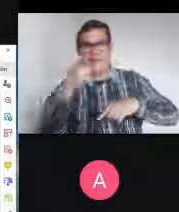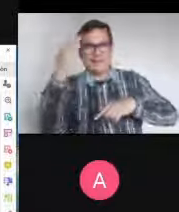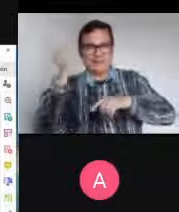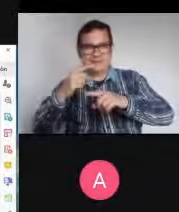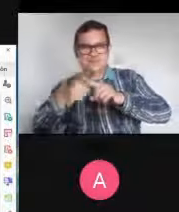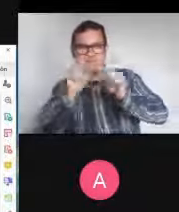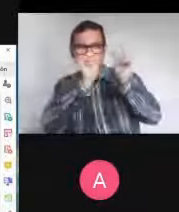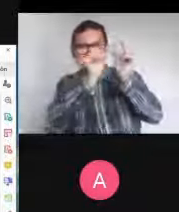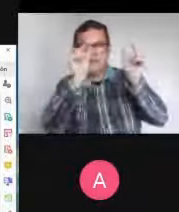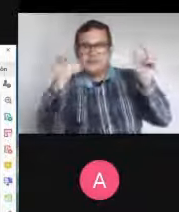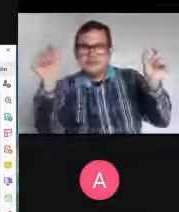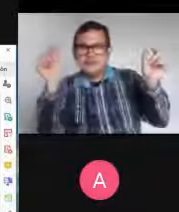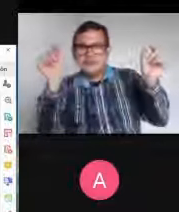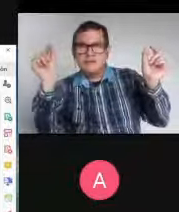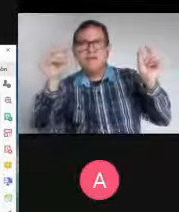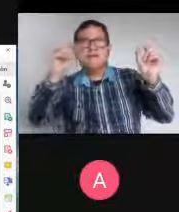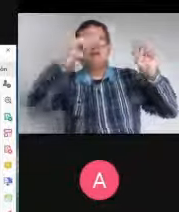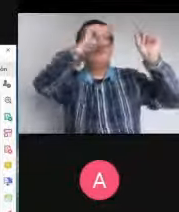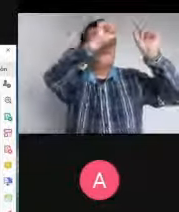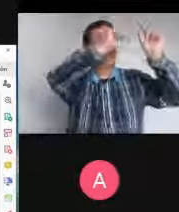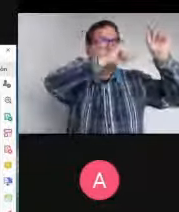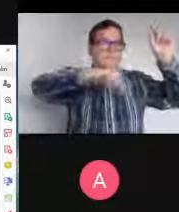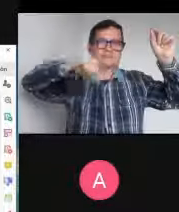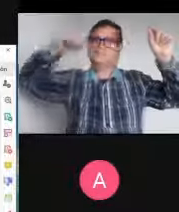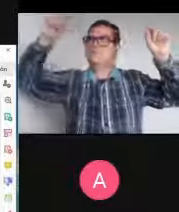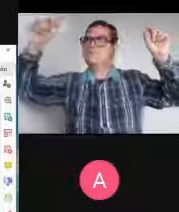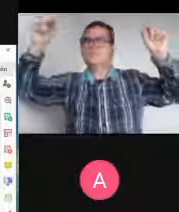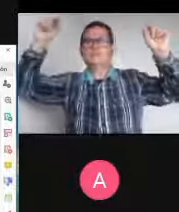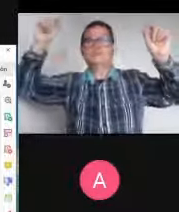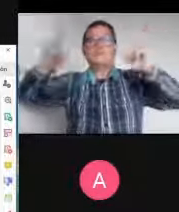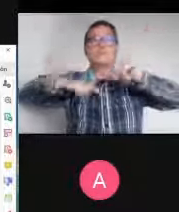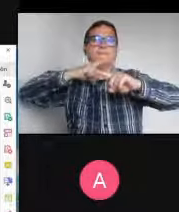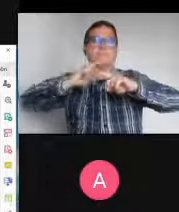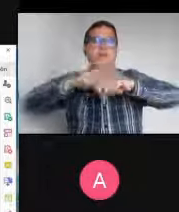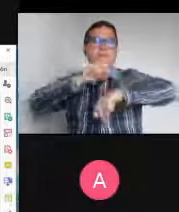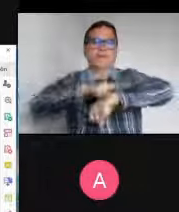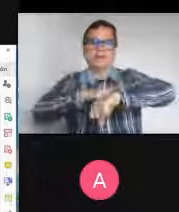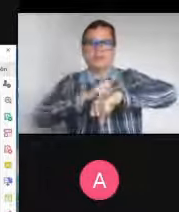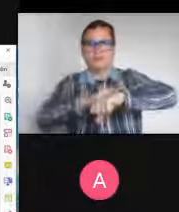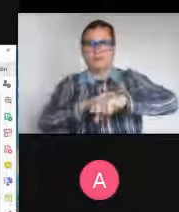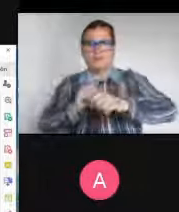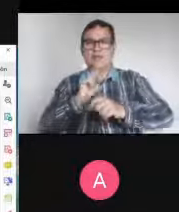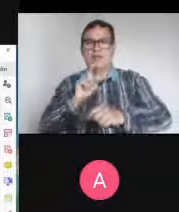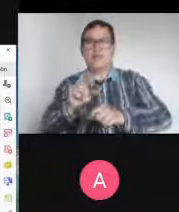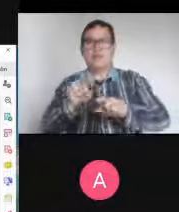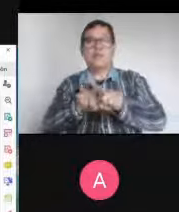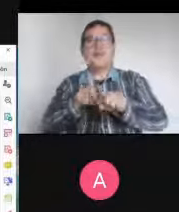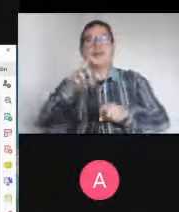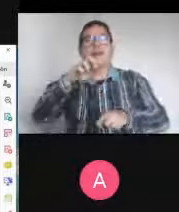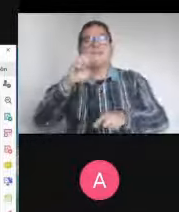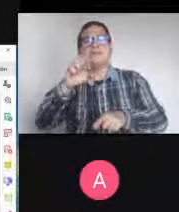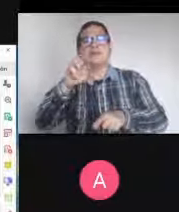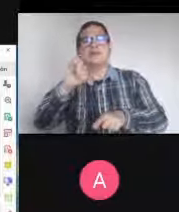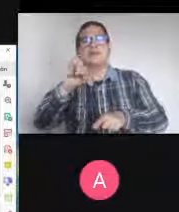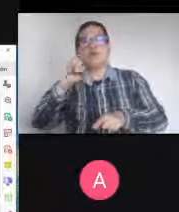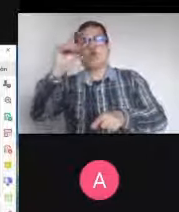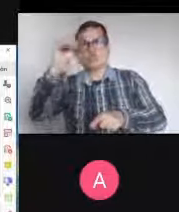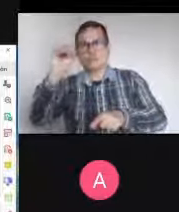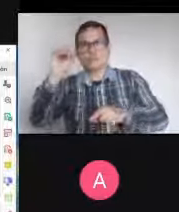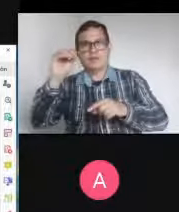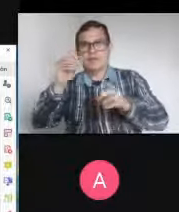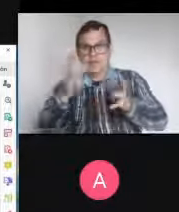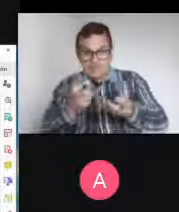cantidad de cuadritos que tenemos de cresta a cresta multiplicado por la escala de tiempo nos da el periodo. Y si queremos sacar la frecuencia pues lo que hacemos es